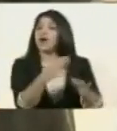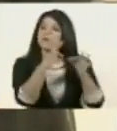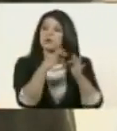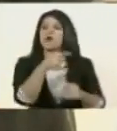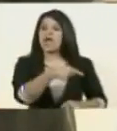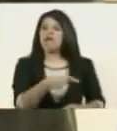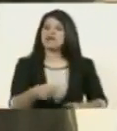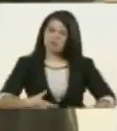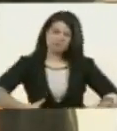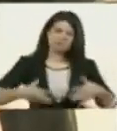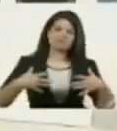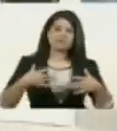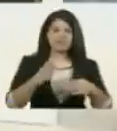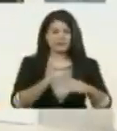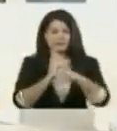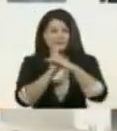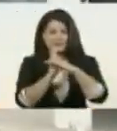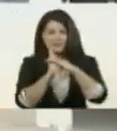los que le...